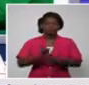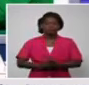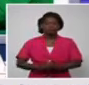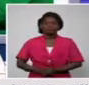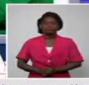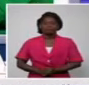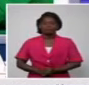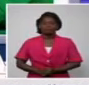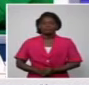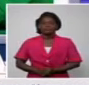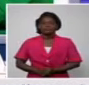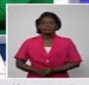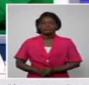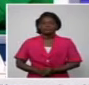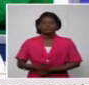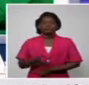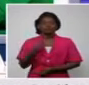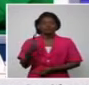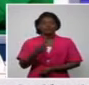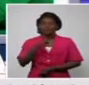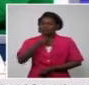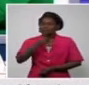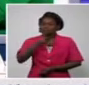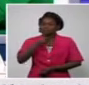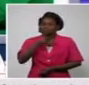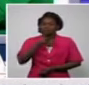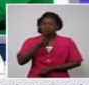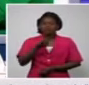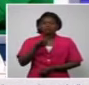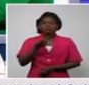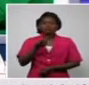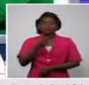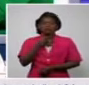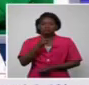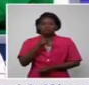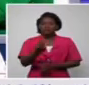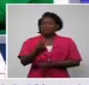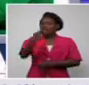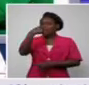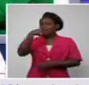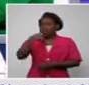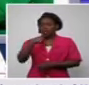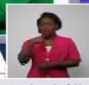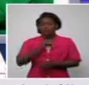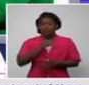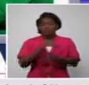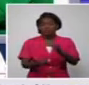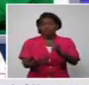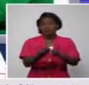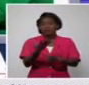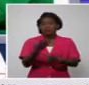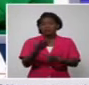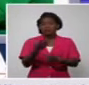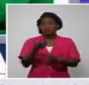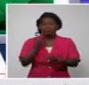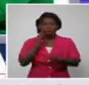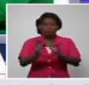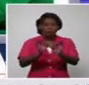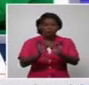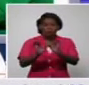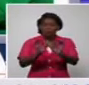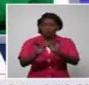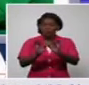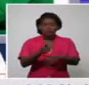Después de realizarle un grupo de atenciones, de intubarlo, de aplicar los protocolos de tratamiento que